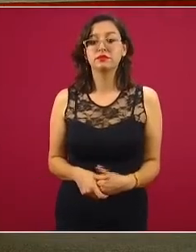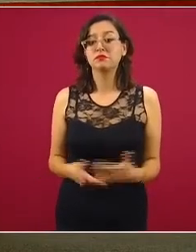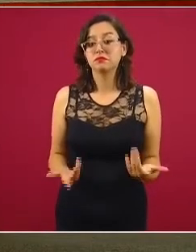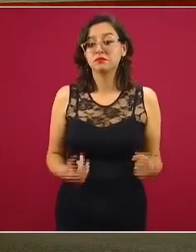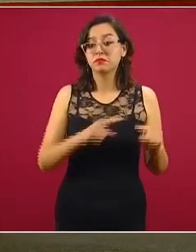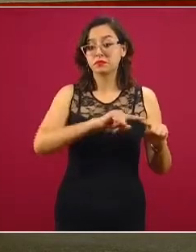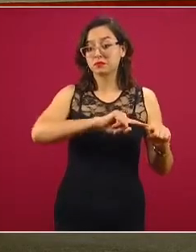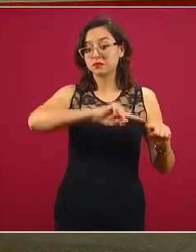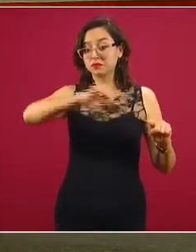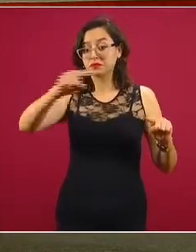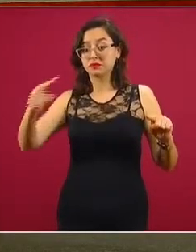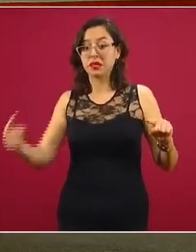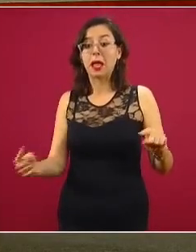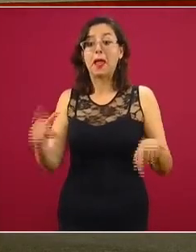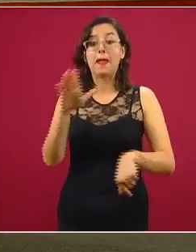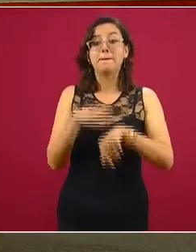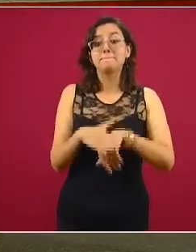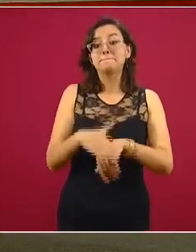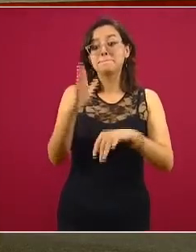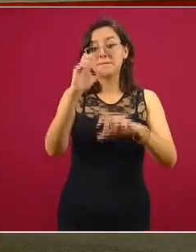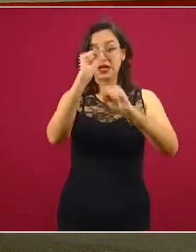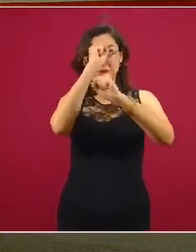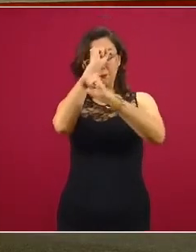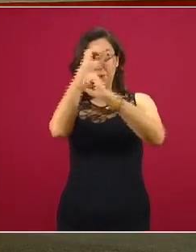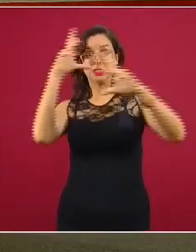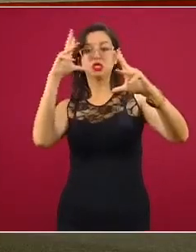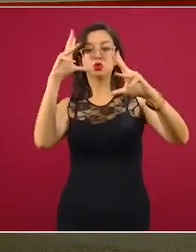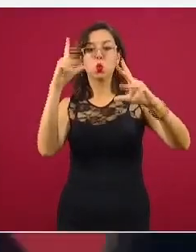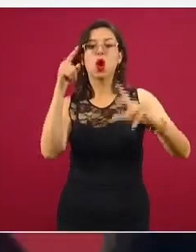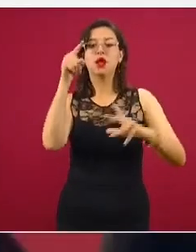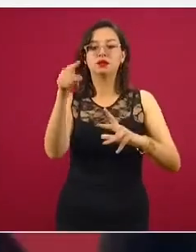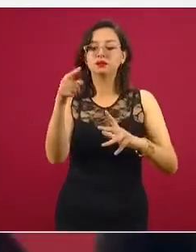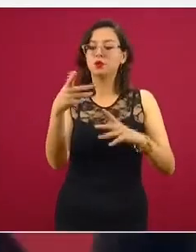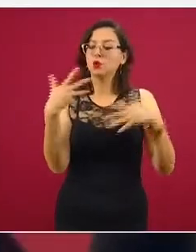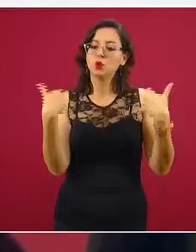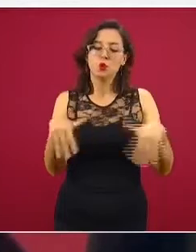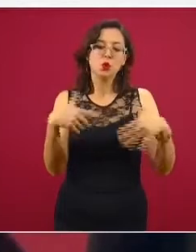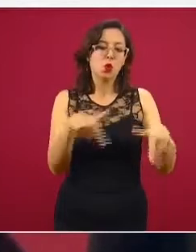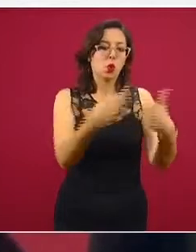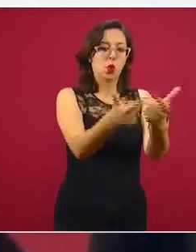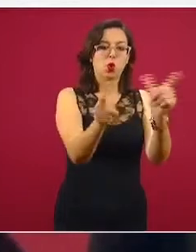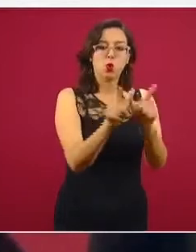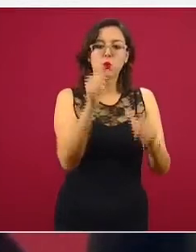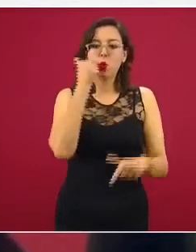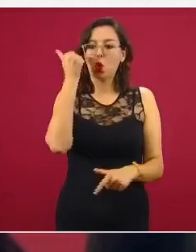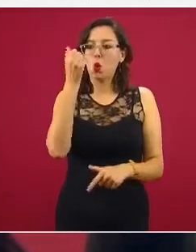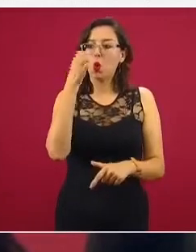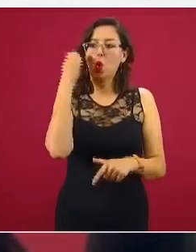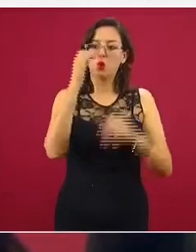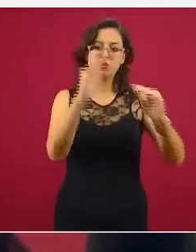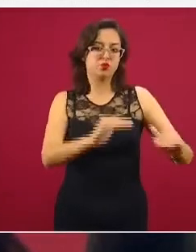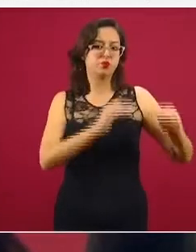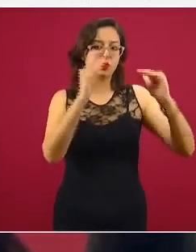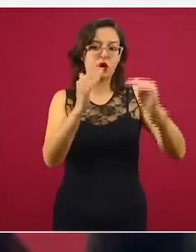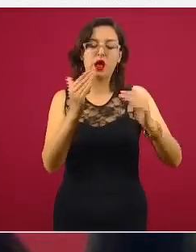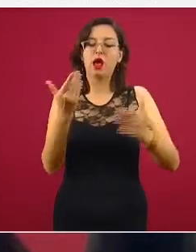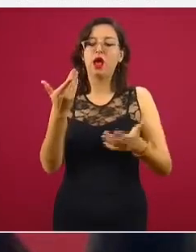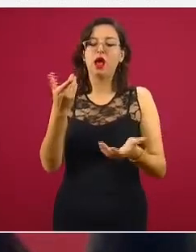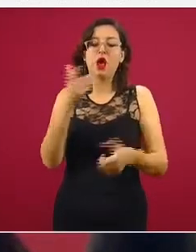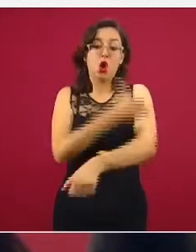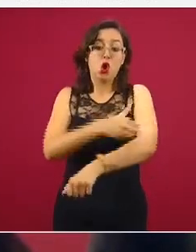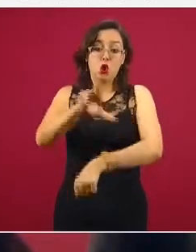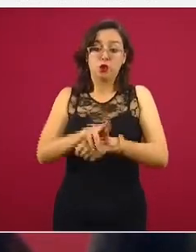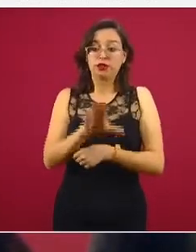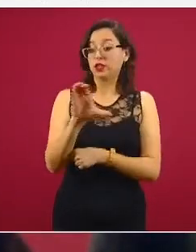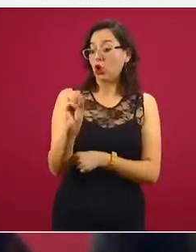manera más visual de la que nos han aportado estos maravillosos grupos académicos que coordina CONACYT y